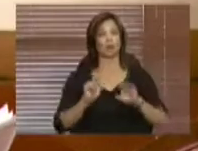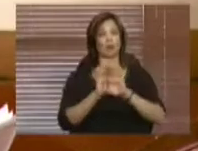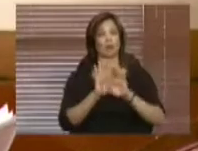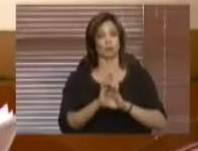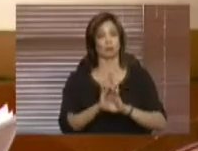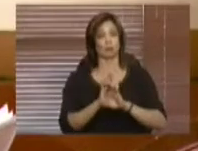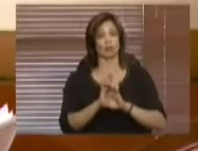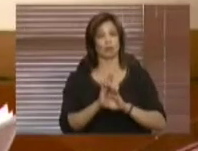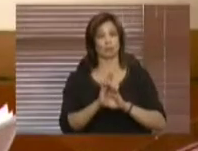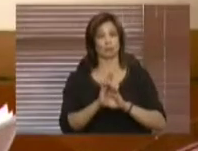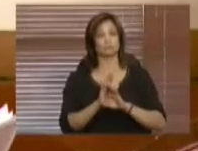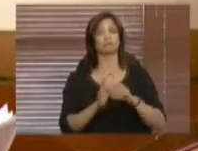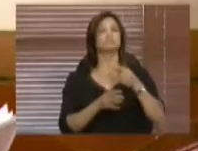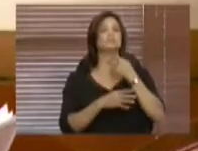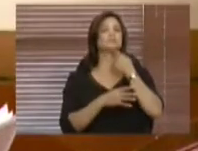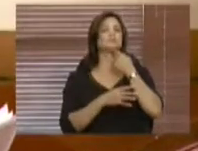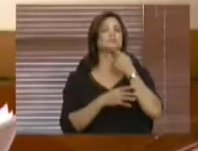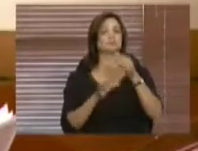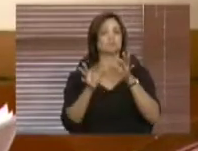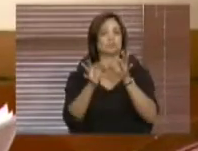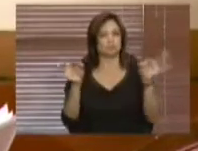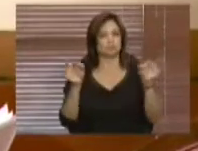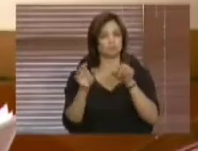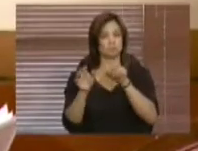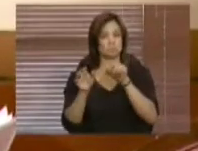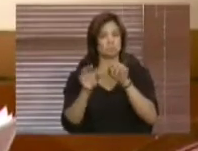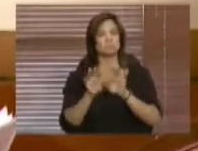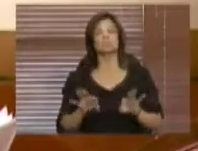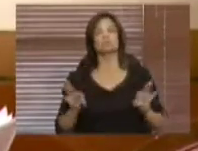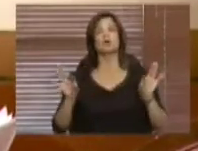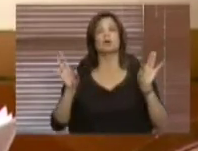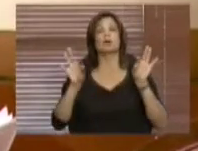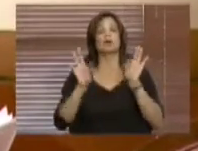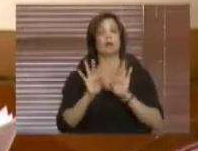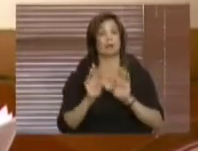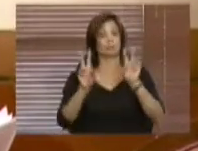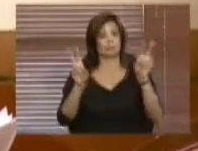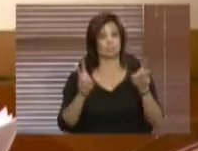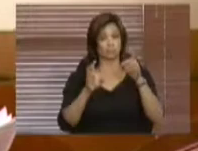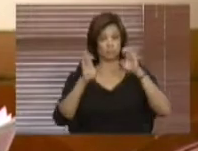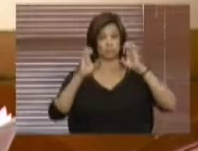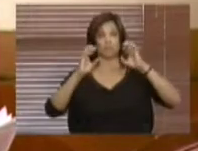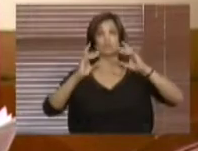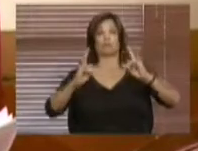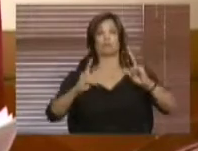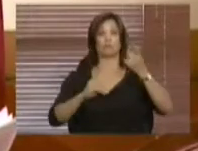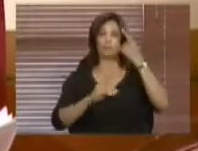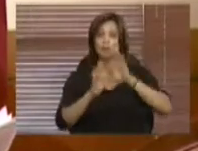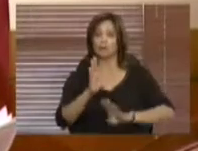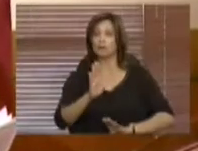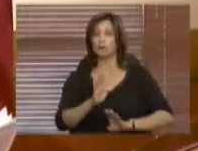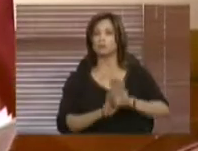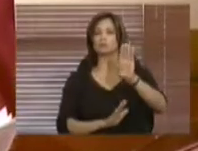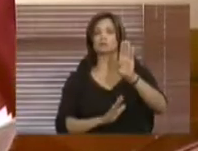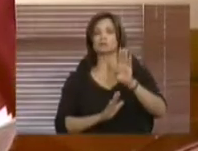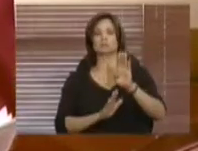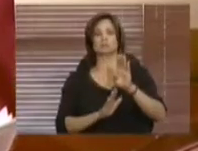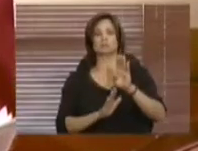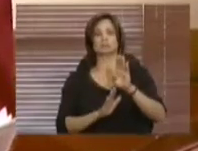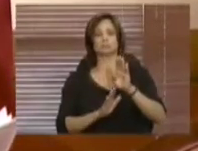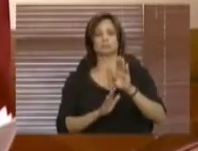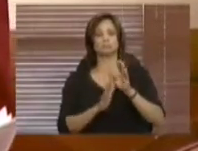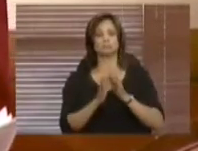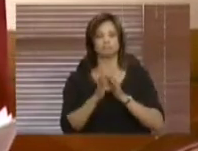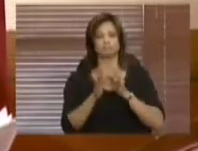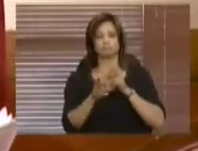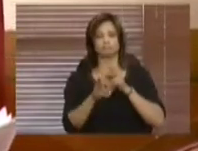Constitucional, planteó con acierto la importancia de la educación para desarrollar el afán